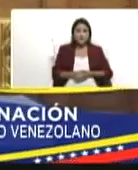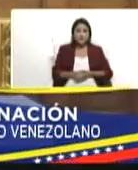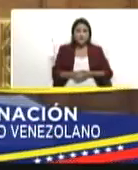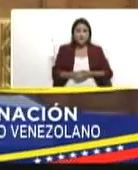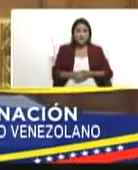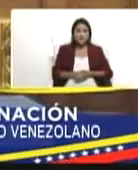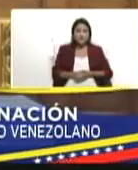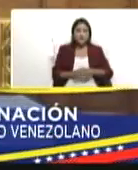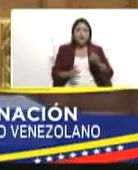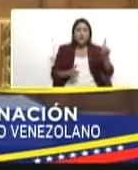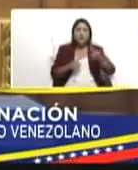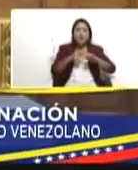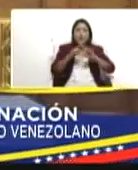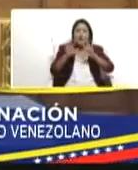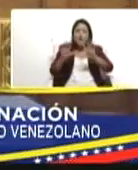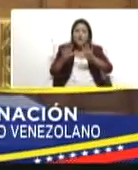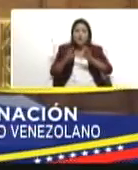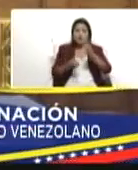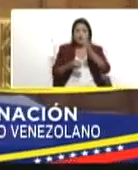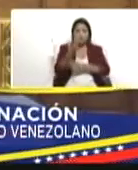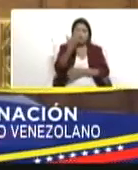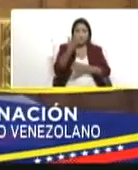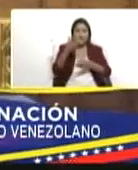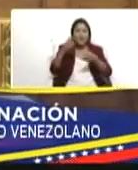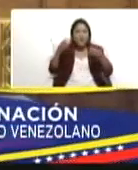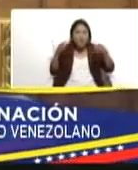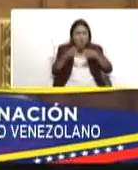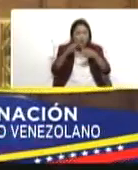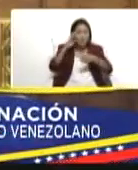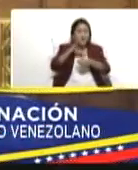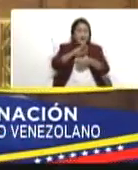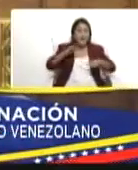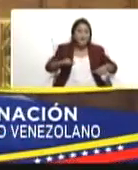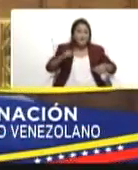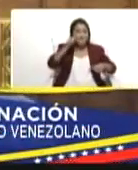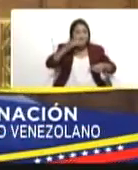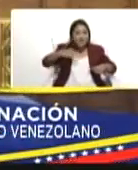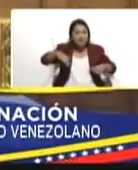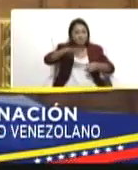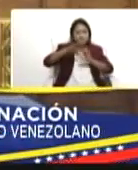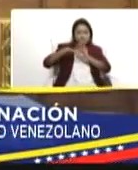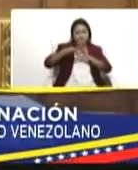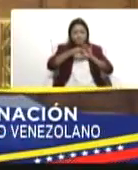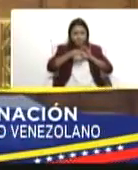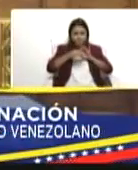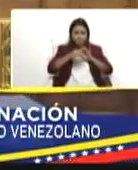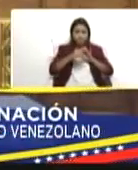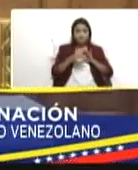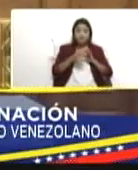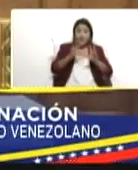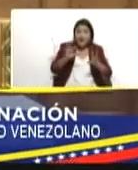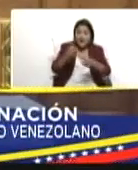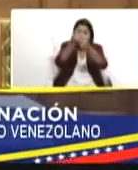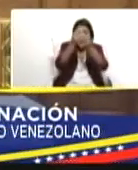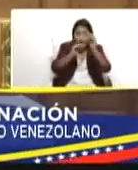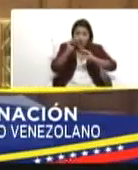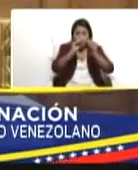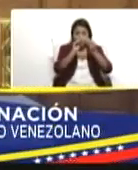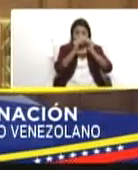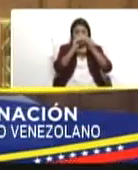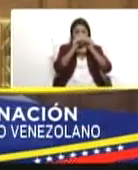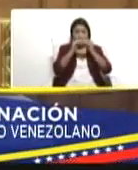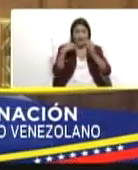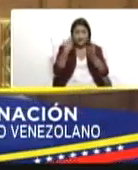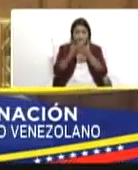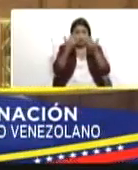nacieron las milagrosas bricom miles las brigadas comunitarias militares que han recuperado hasta